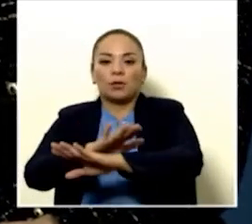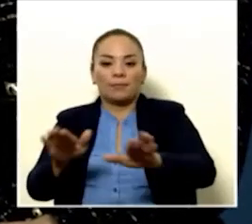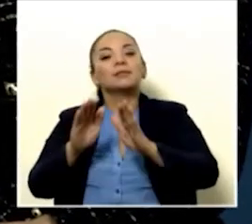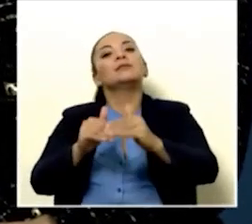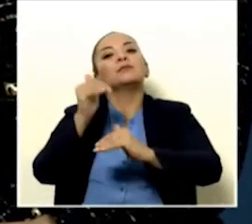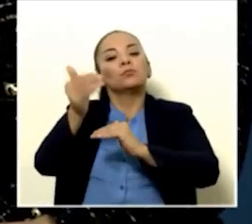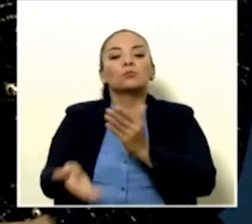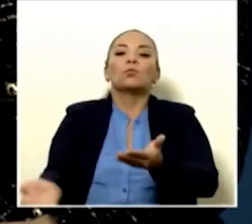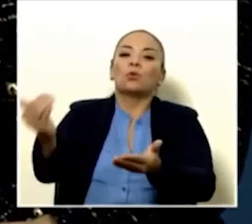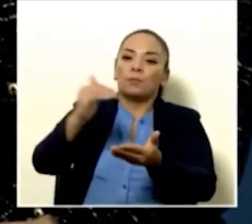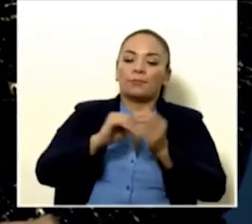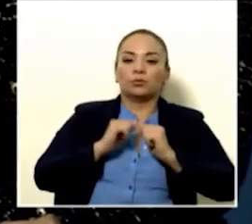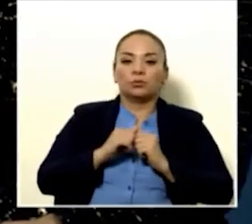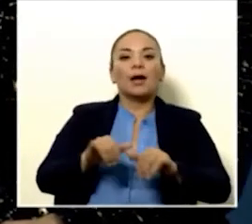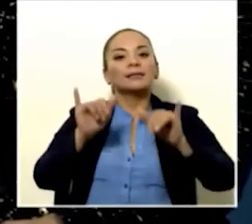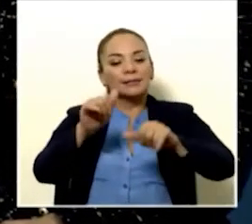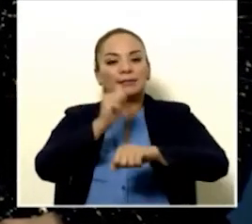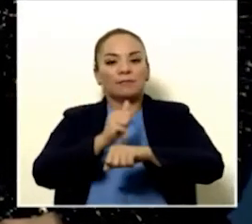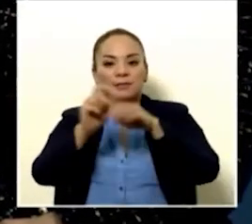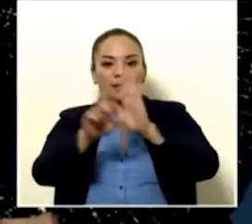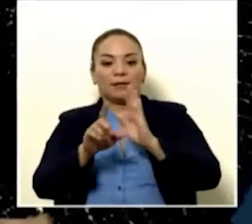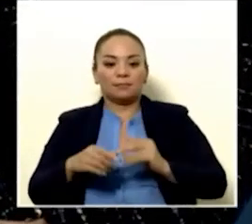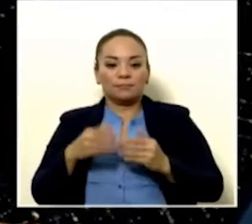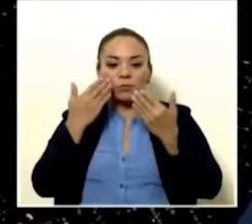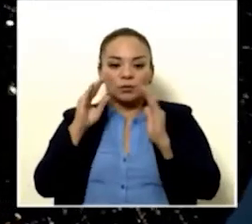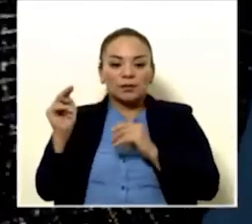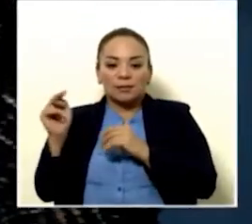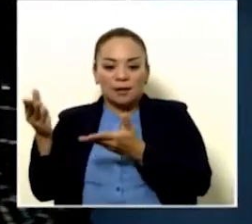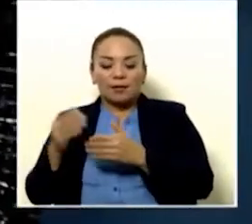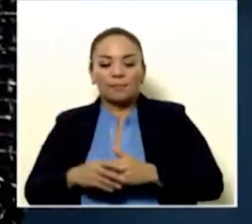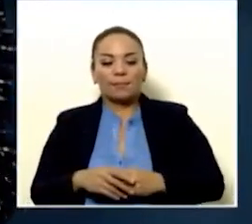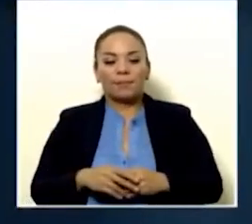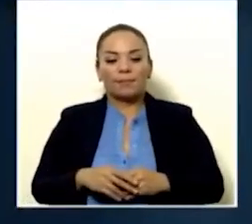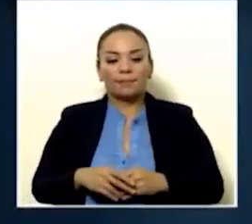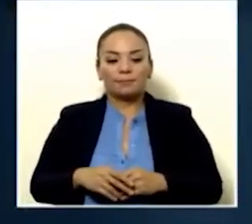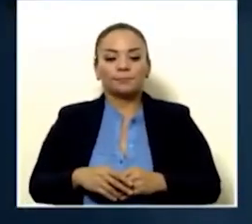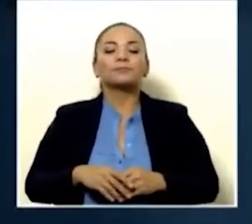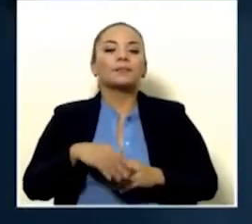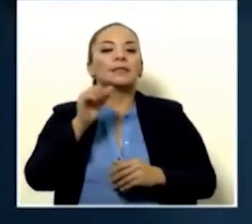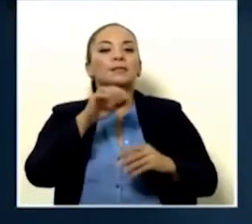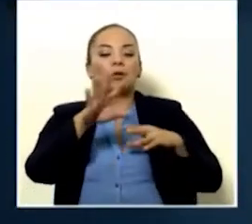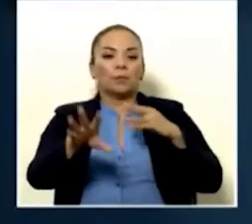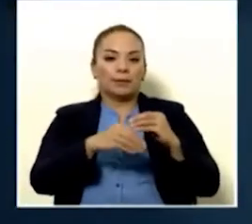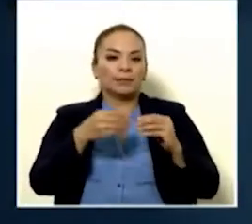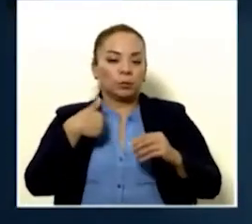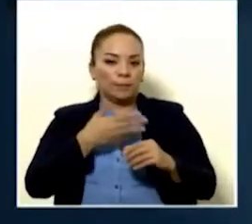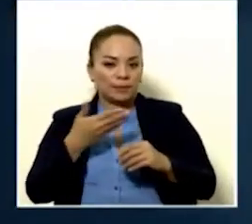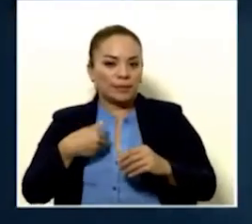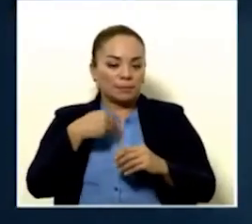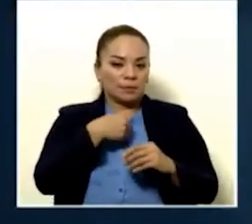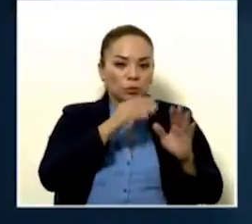después regresamos de nuevo porque así se establece en la ley. No sé, doña Natalia, adelante. Tal vez para complementar, presidente y